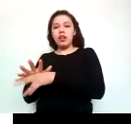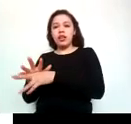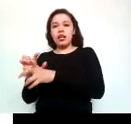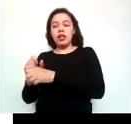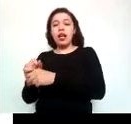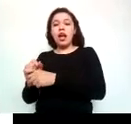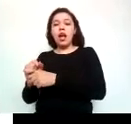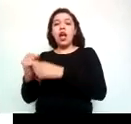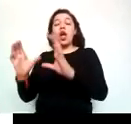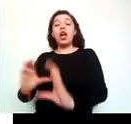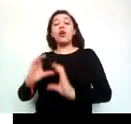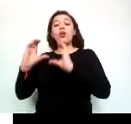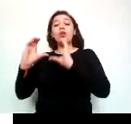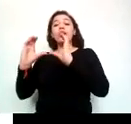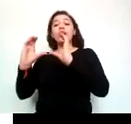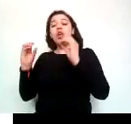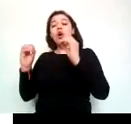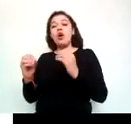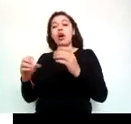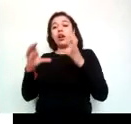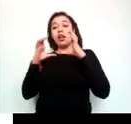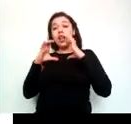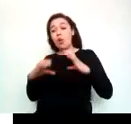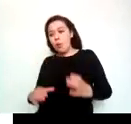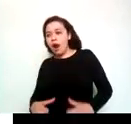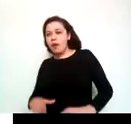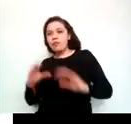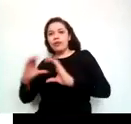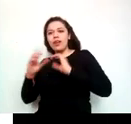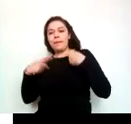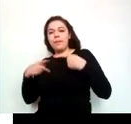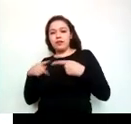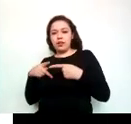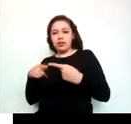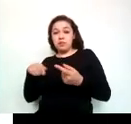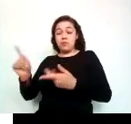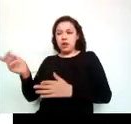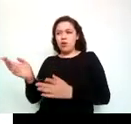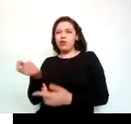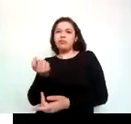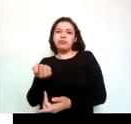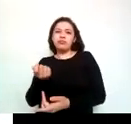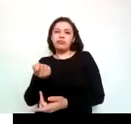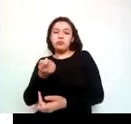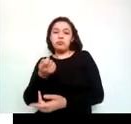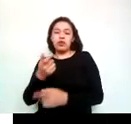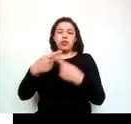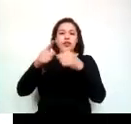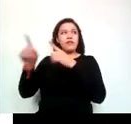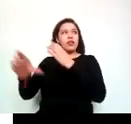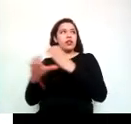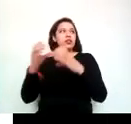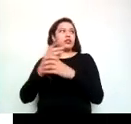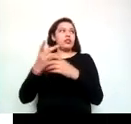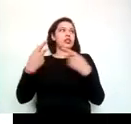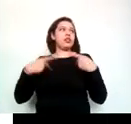la parte o la integridad física de las personas. Pero poco se ha hecho para ver otros aspectos de los trabajadores.